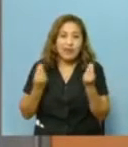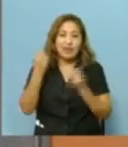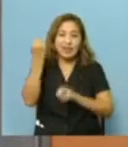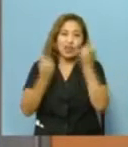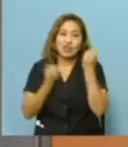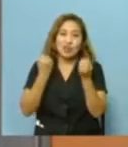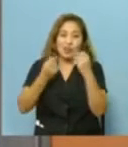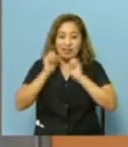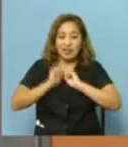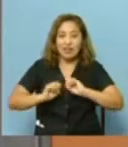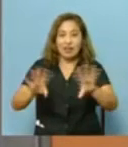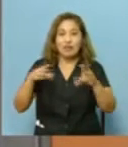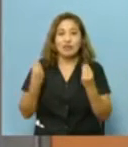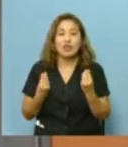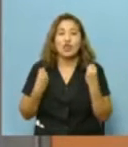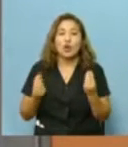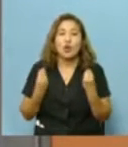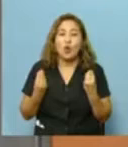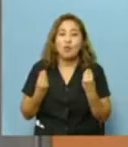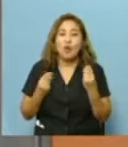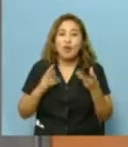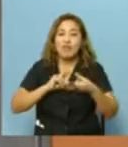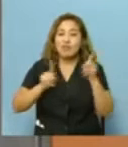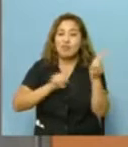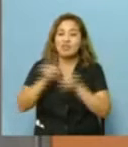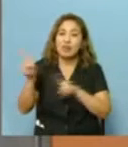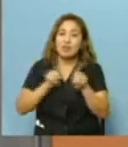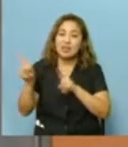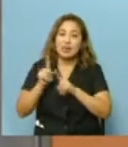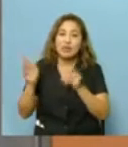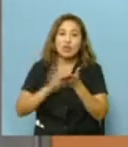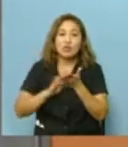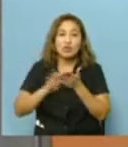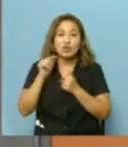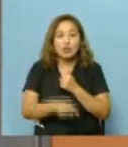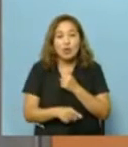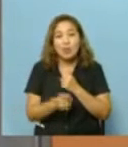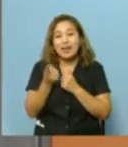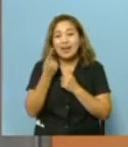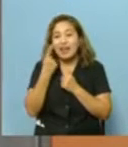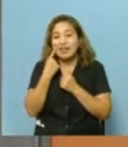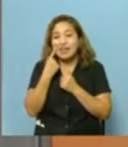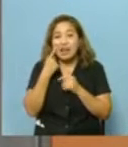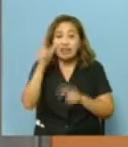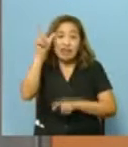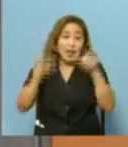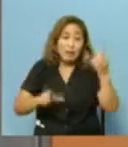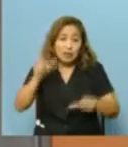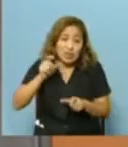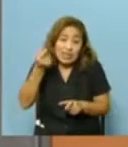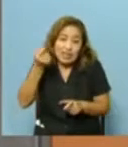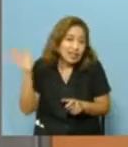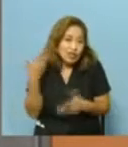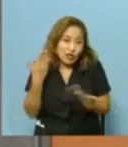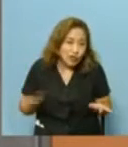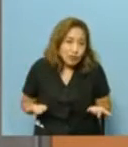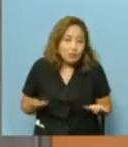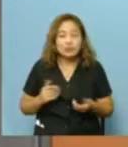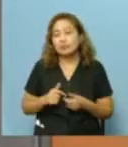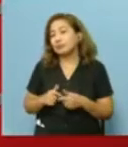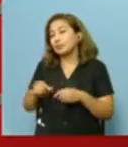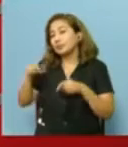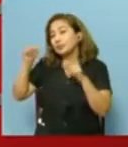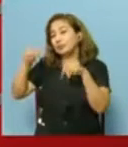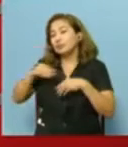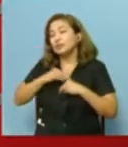está repercutiendo en forma muy acelerada sobre las condiciones de vida de la mayoría de las personas hoy